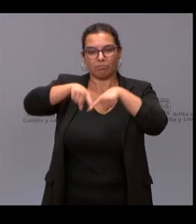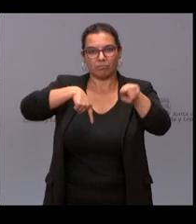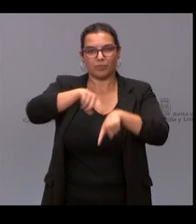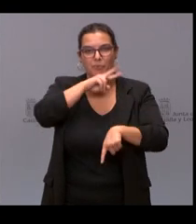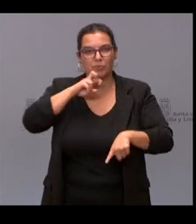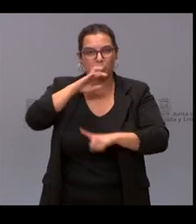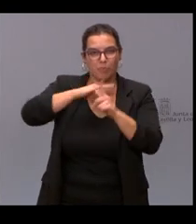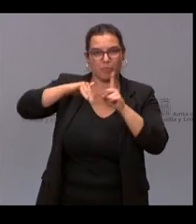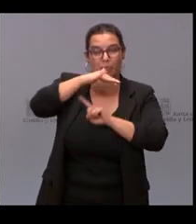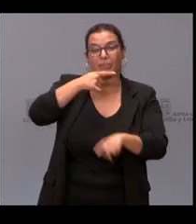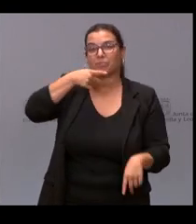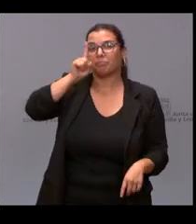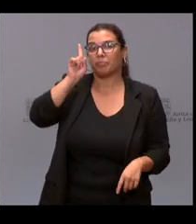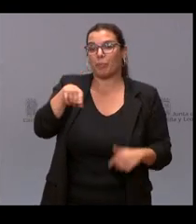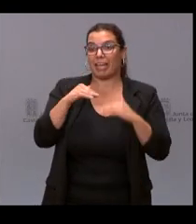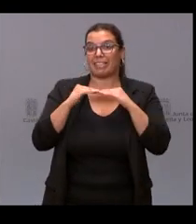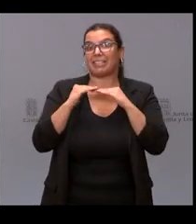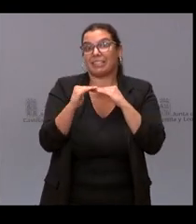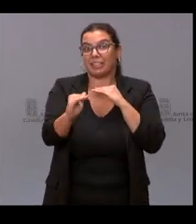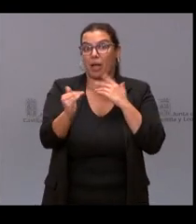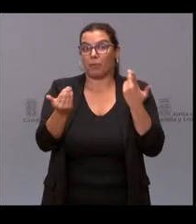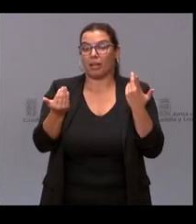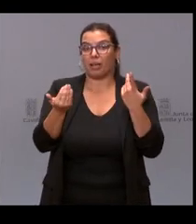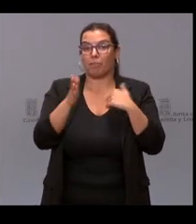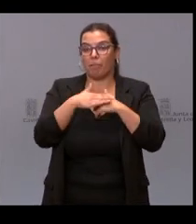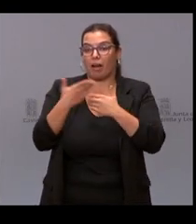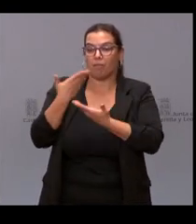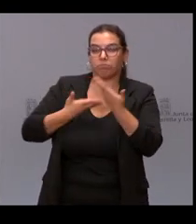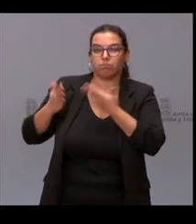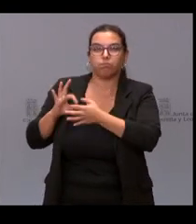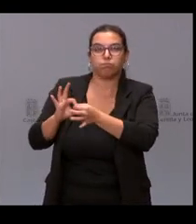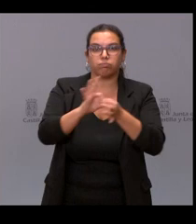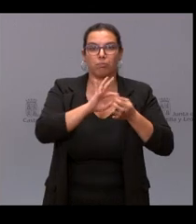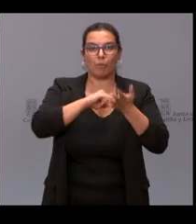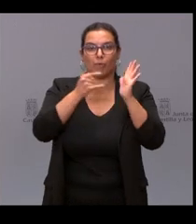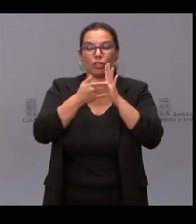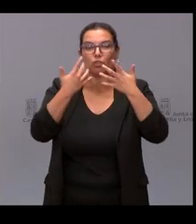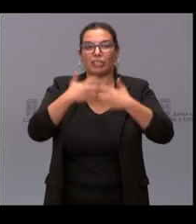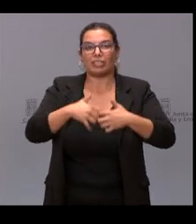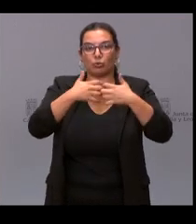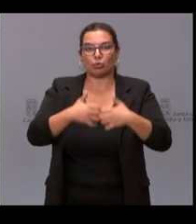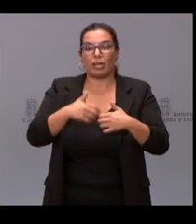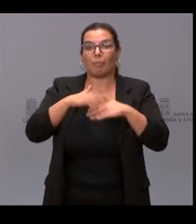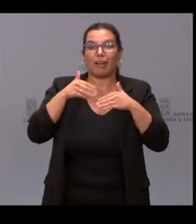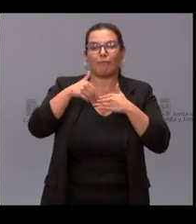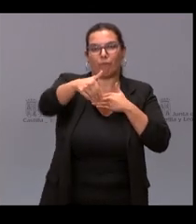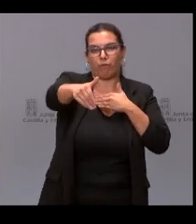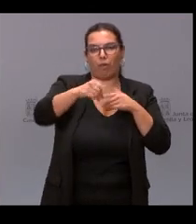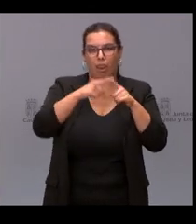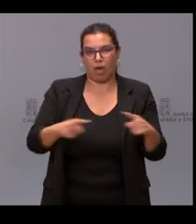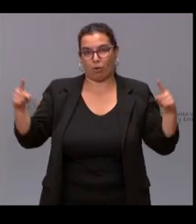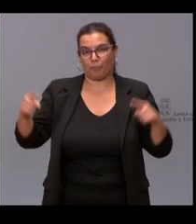todo tan estable en las alianzas en proyectos industriales a largo plazo. Yo creo